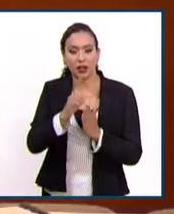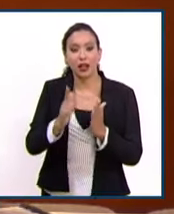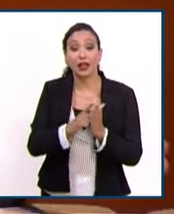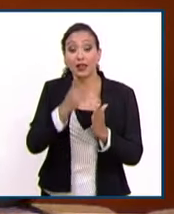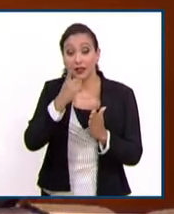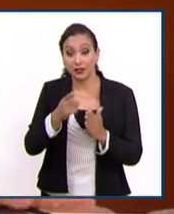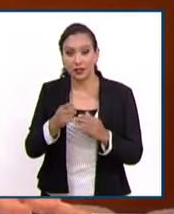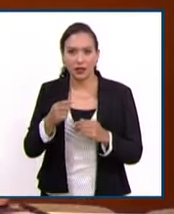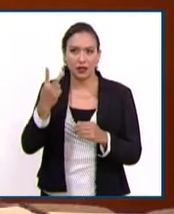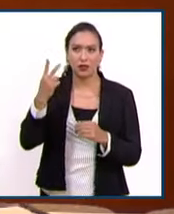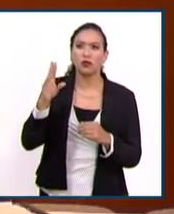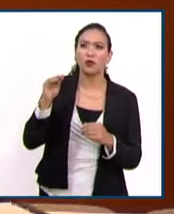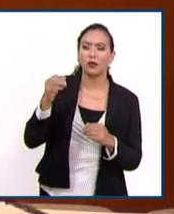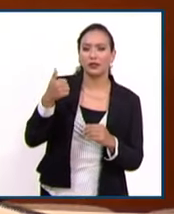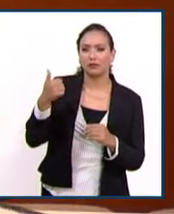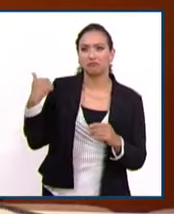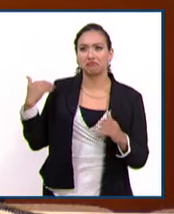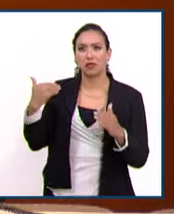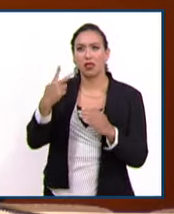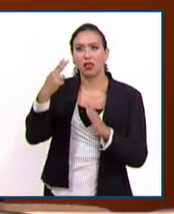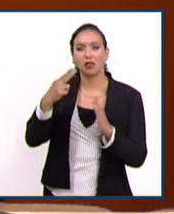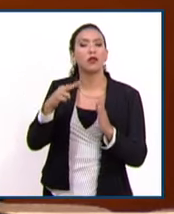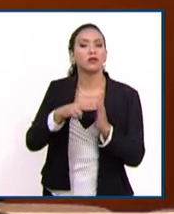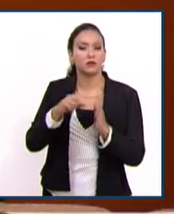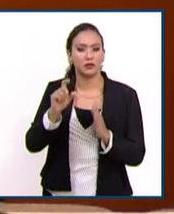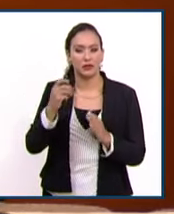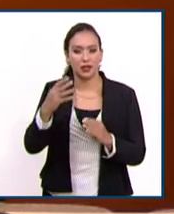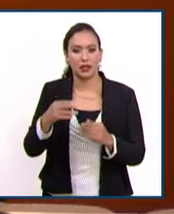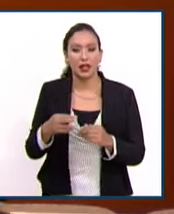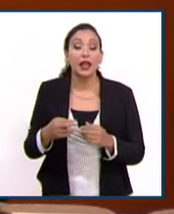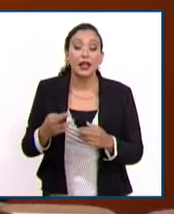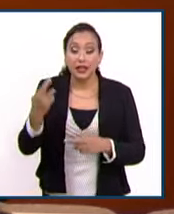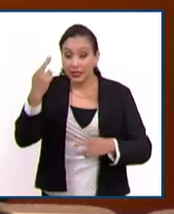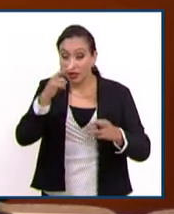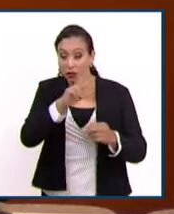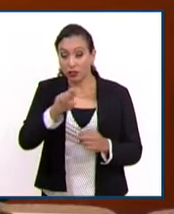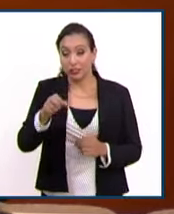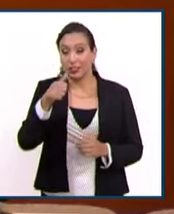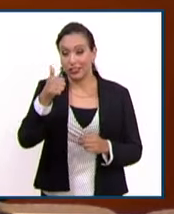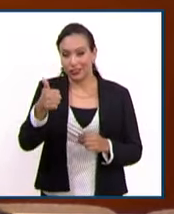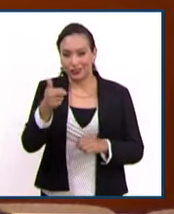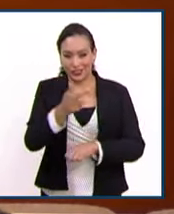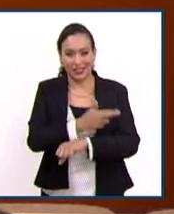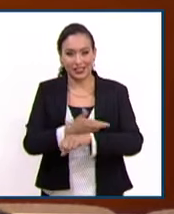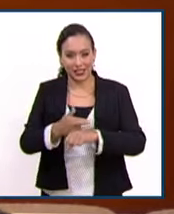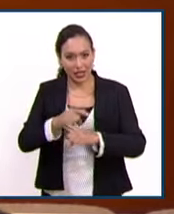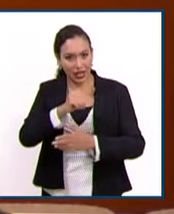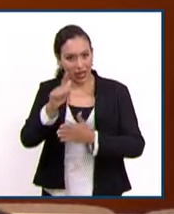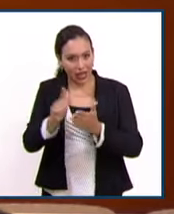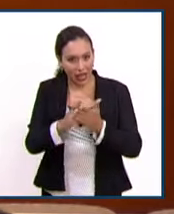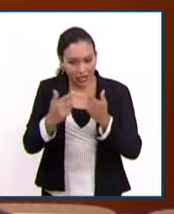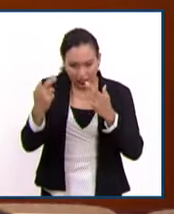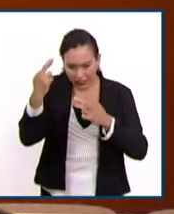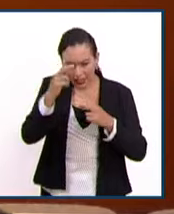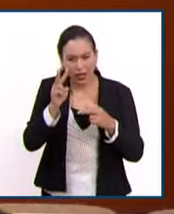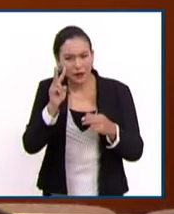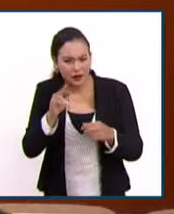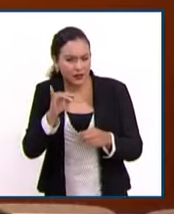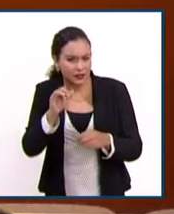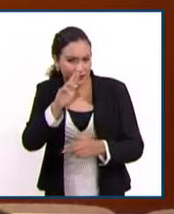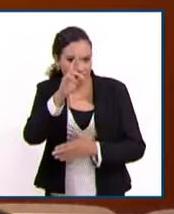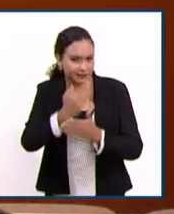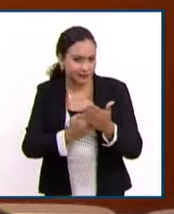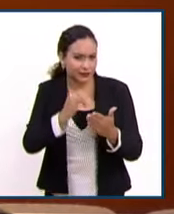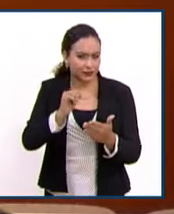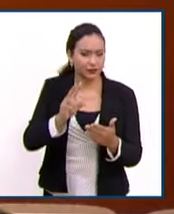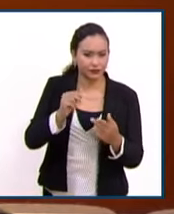96 al 2023, la Corte resolvió 206 asuntos en los que ha evaluado presuntas violaciones ocurridas